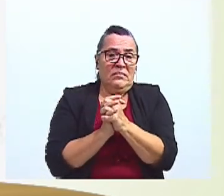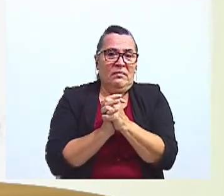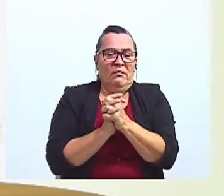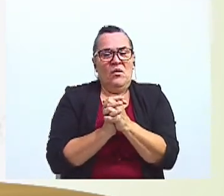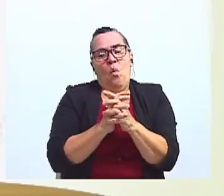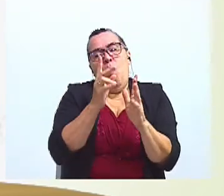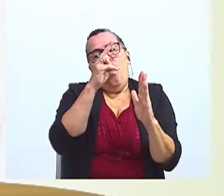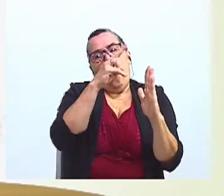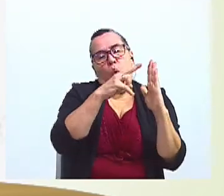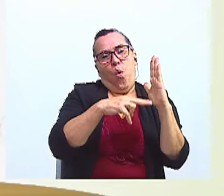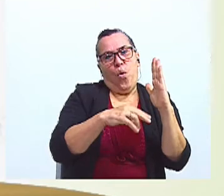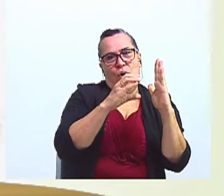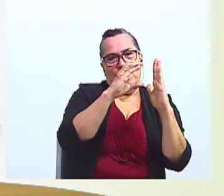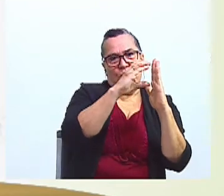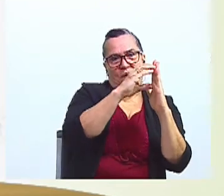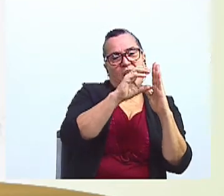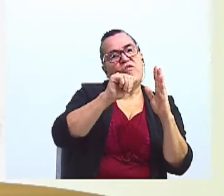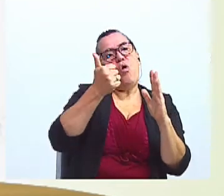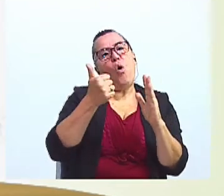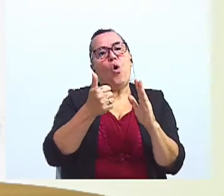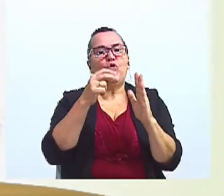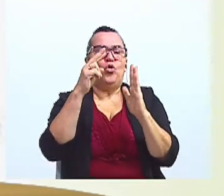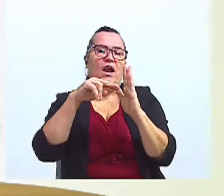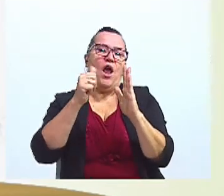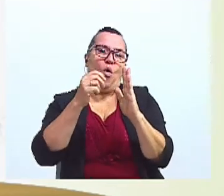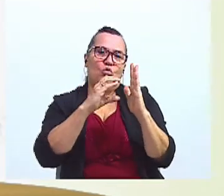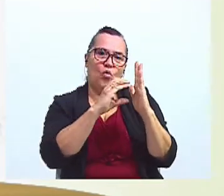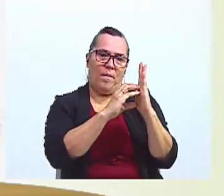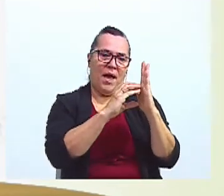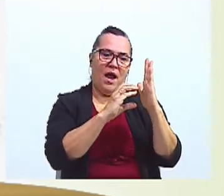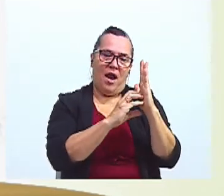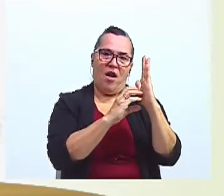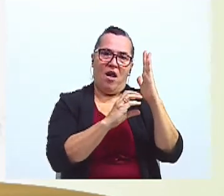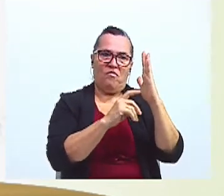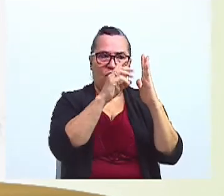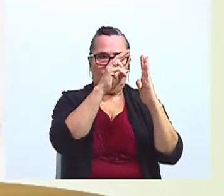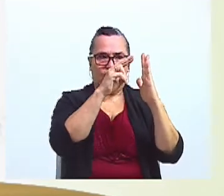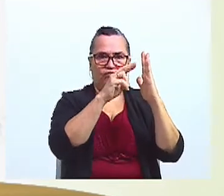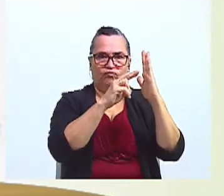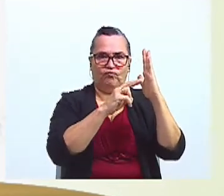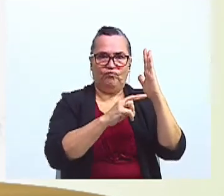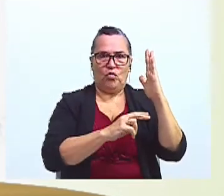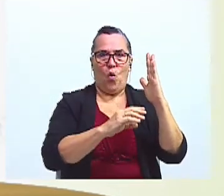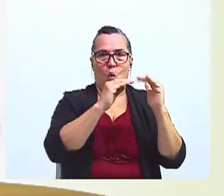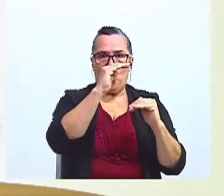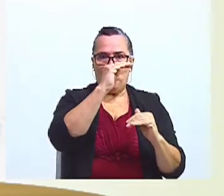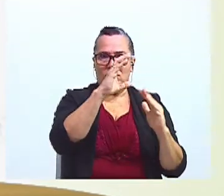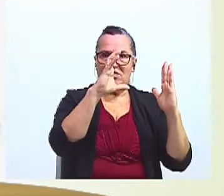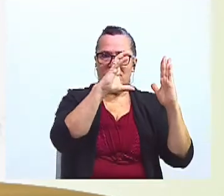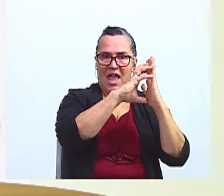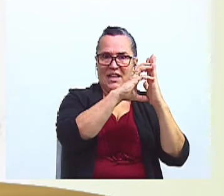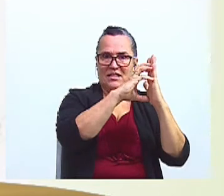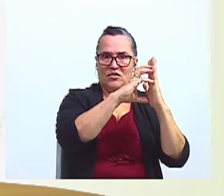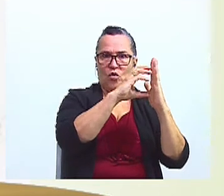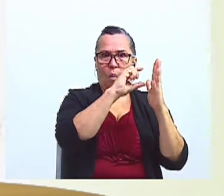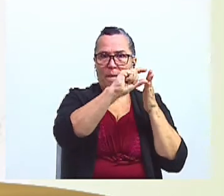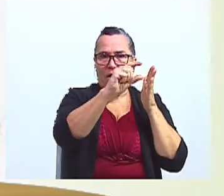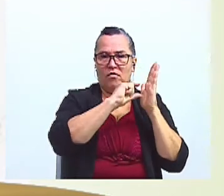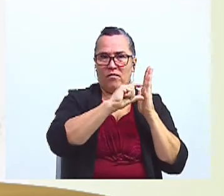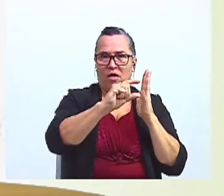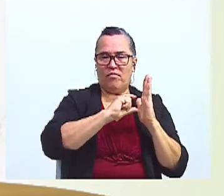Uno lee un párrafo, el otro lee otro, y así pueden leer un texto un poco más grande y después cada